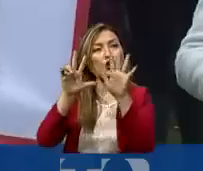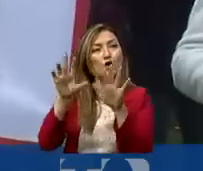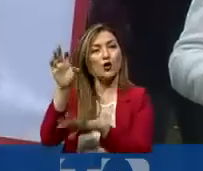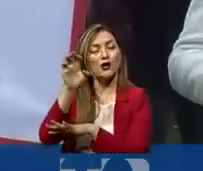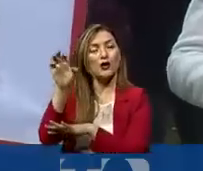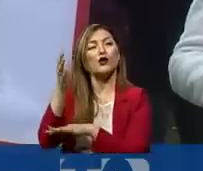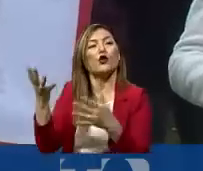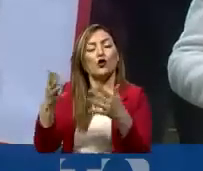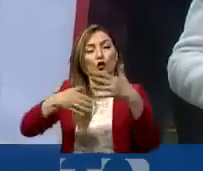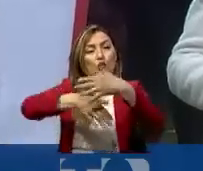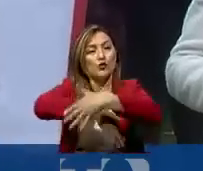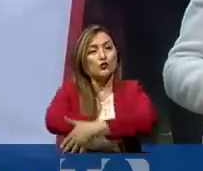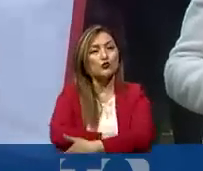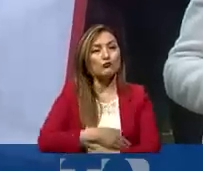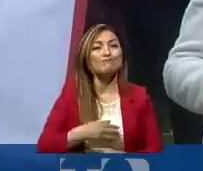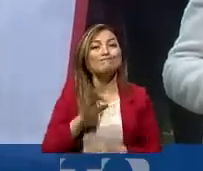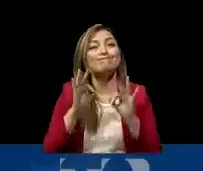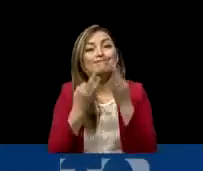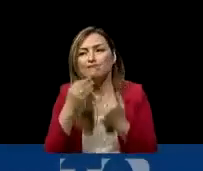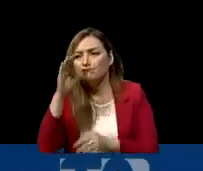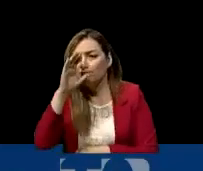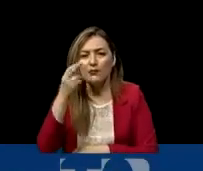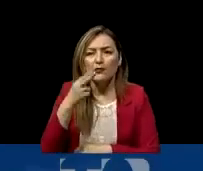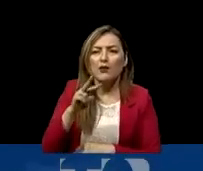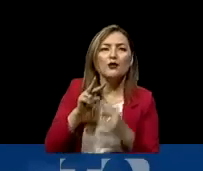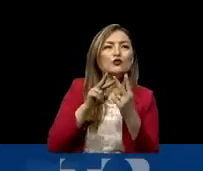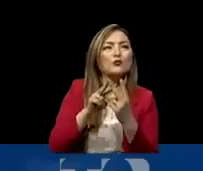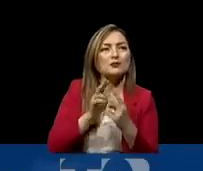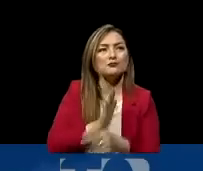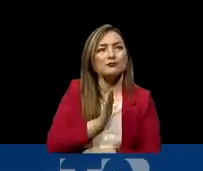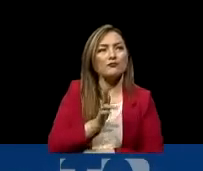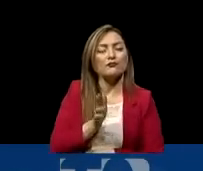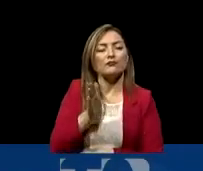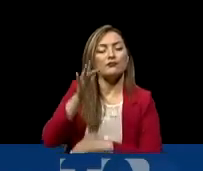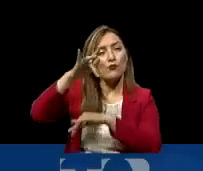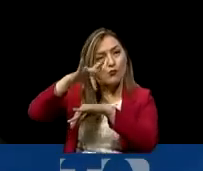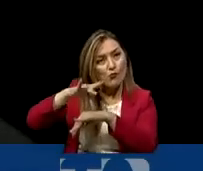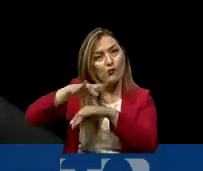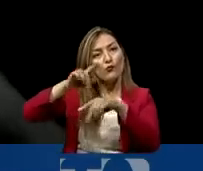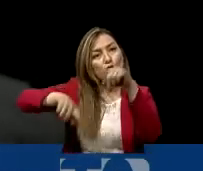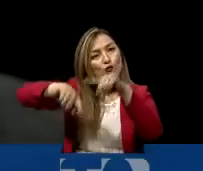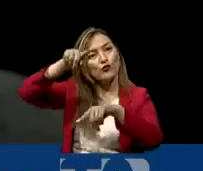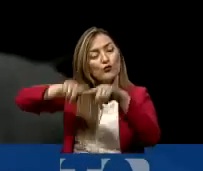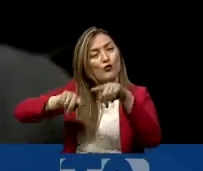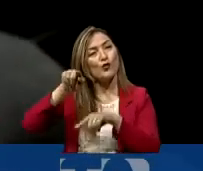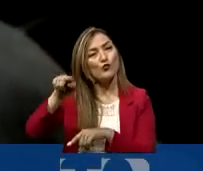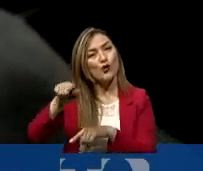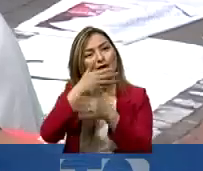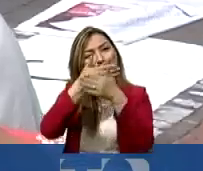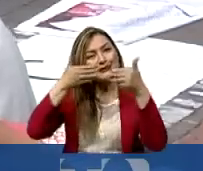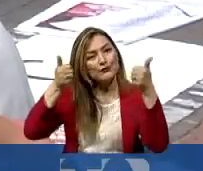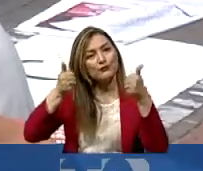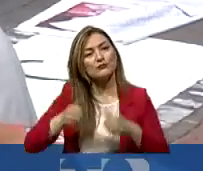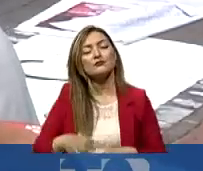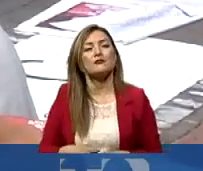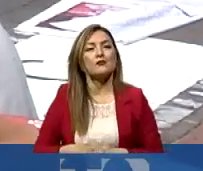Otavalo. La última vez que sus familiares vieron a la joven fue cuando se dirigía a una cita con un supuesto amigo que resultó ser un estafador.